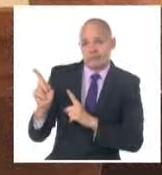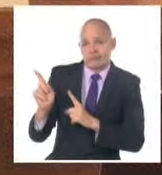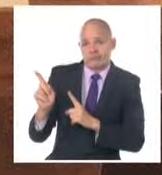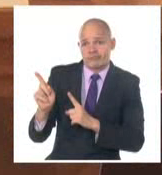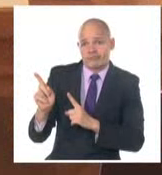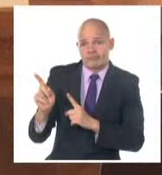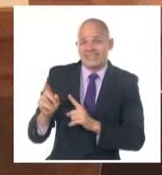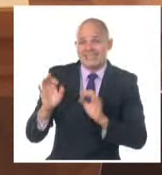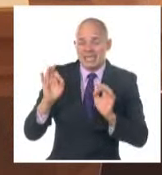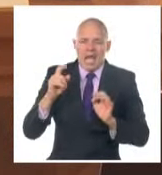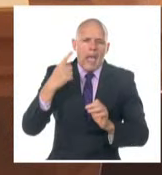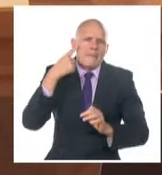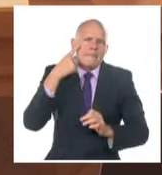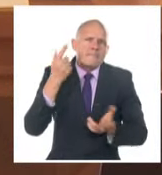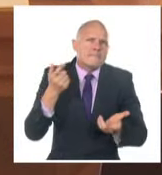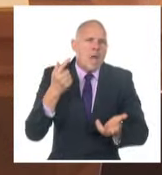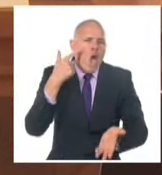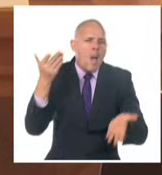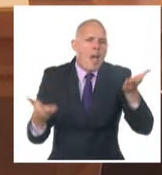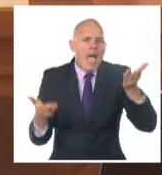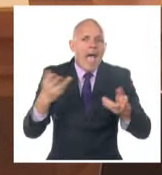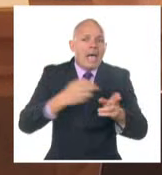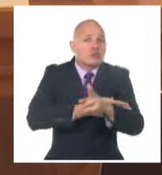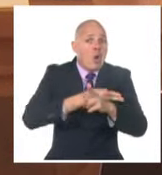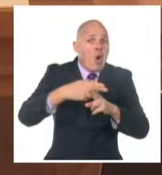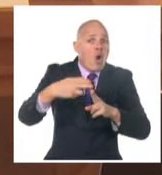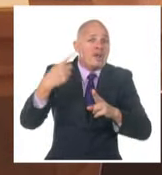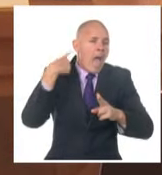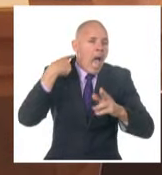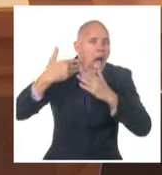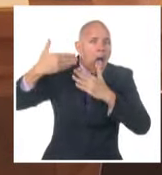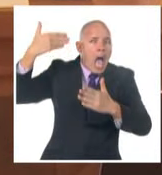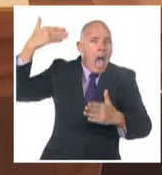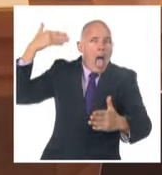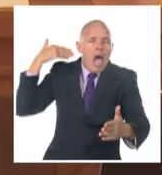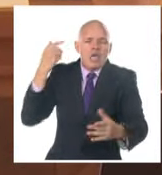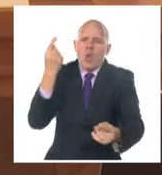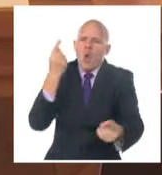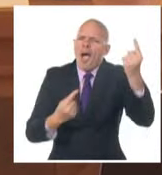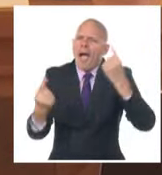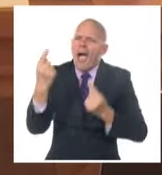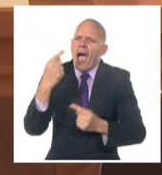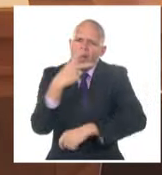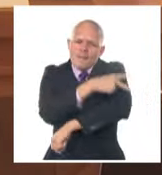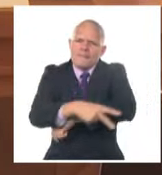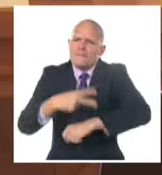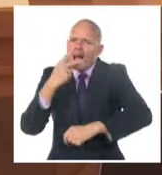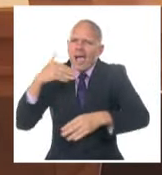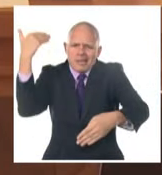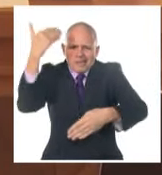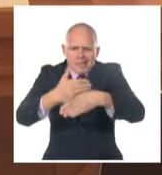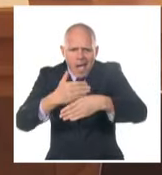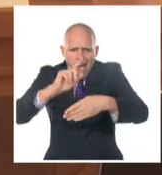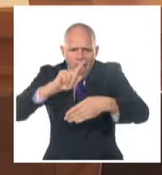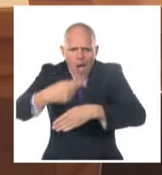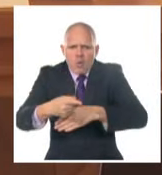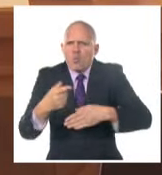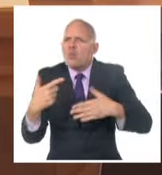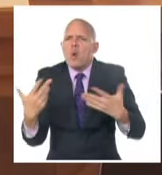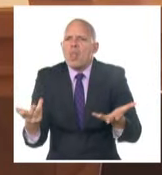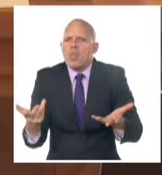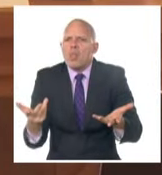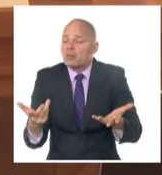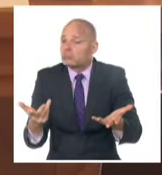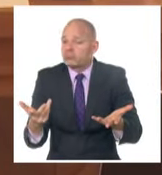prolongado, arbacador y cual sistema de medidas coercitivas unilaterales